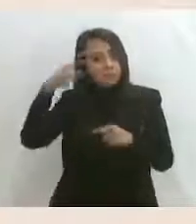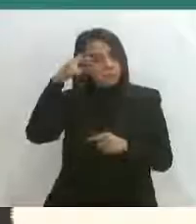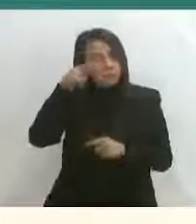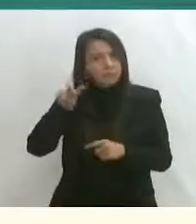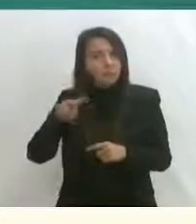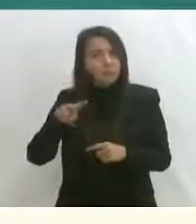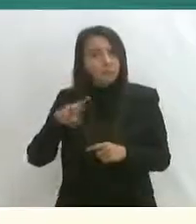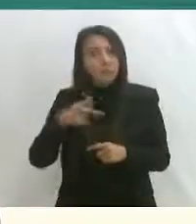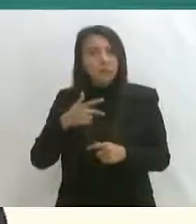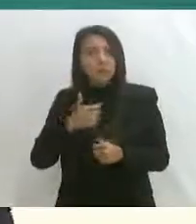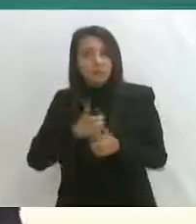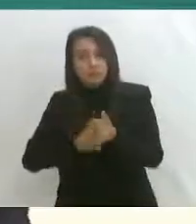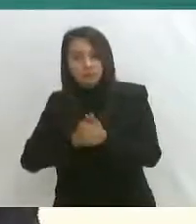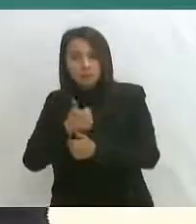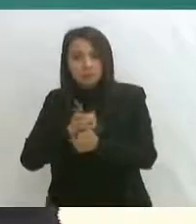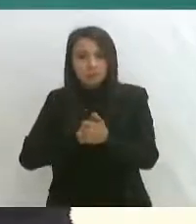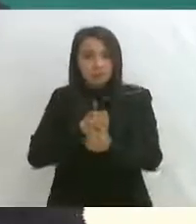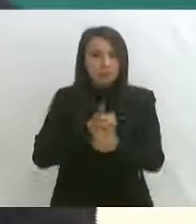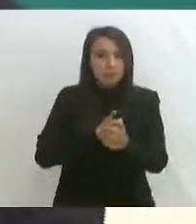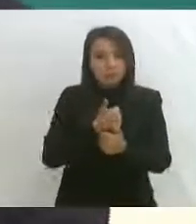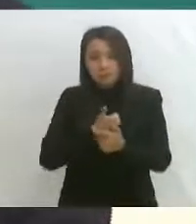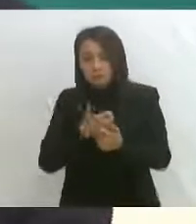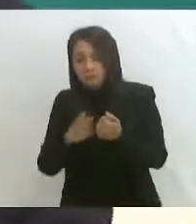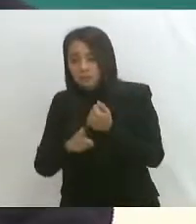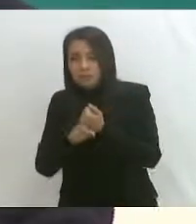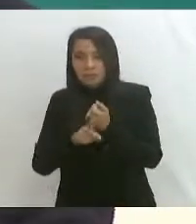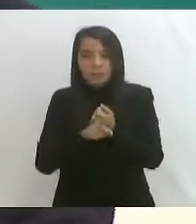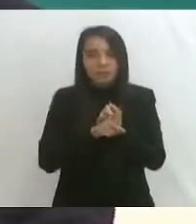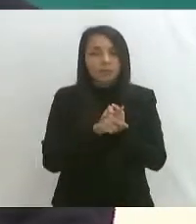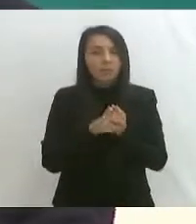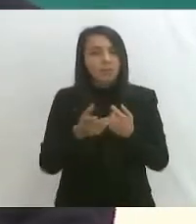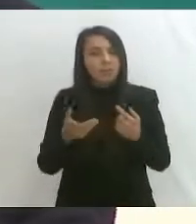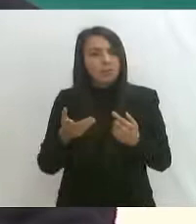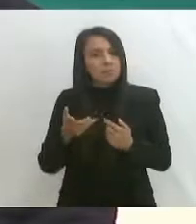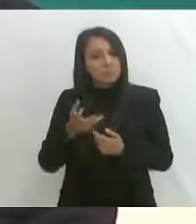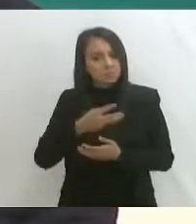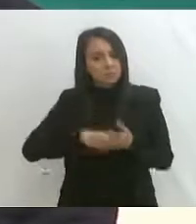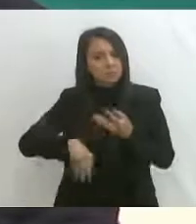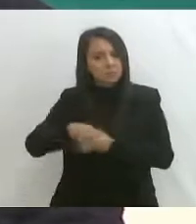padecido de pérdida de ingresos,